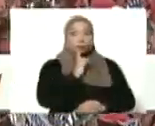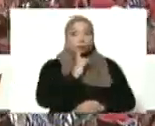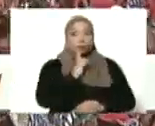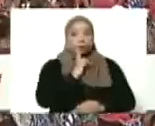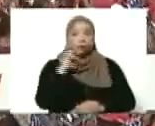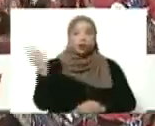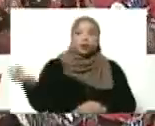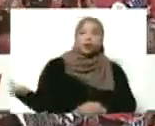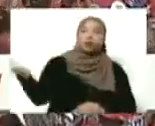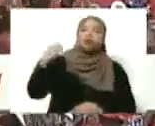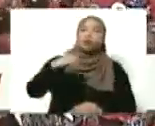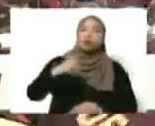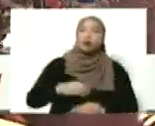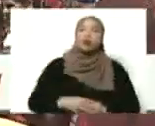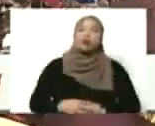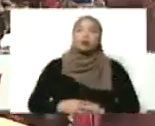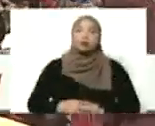Sumar,